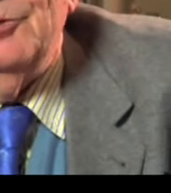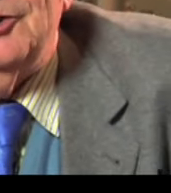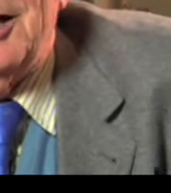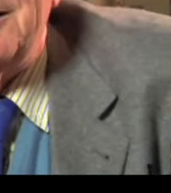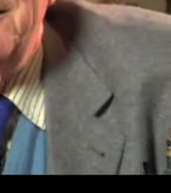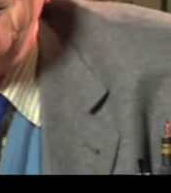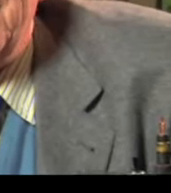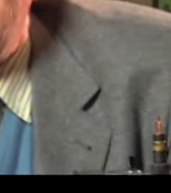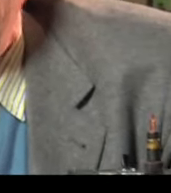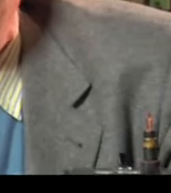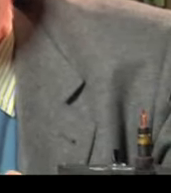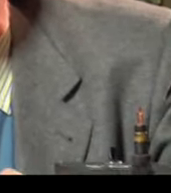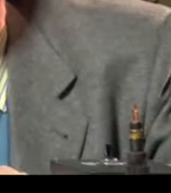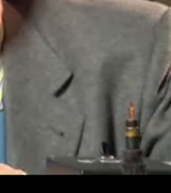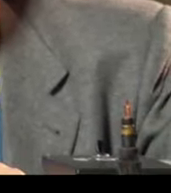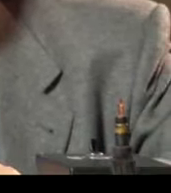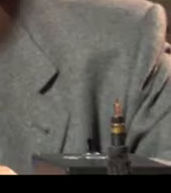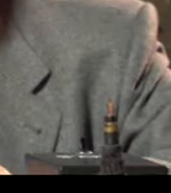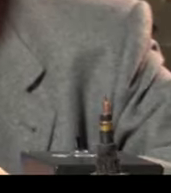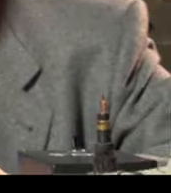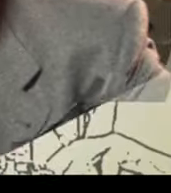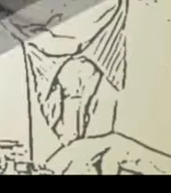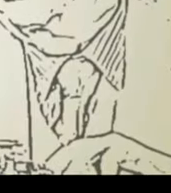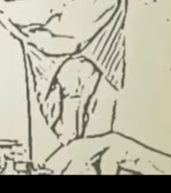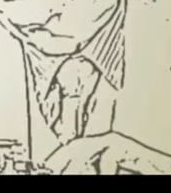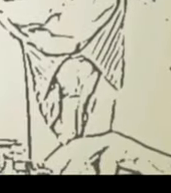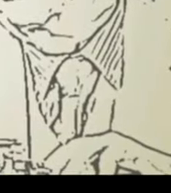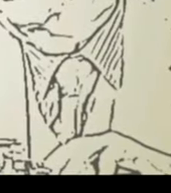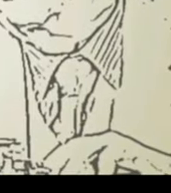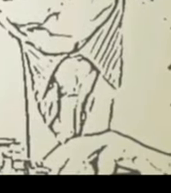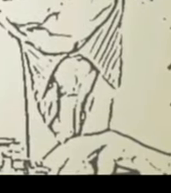ocasión de demostrar que no hay diferencia con los hombres.